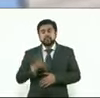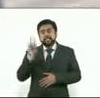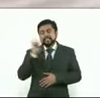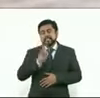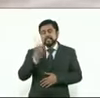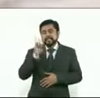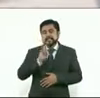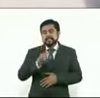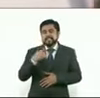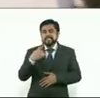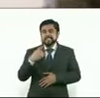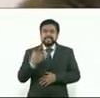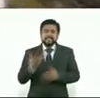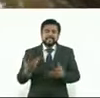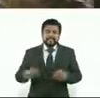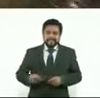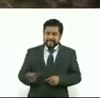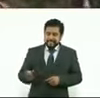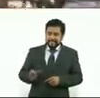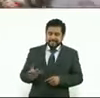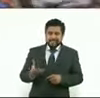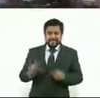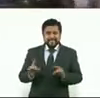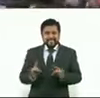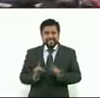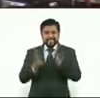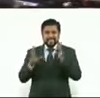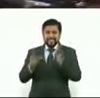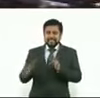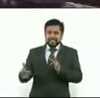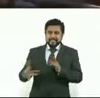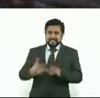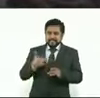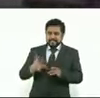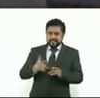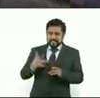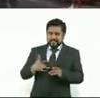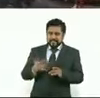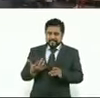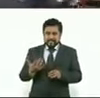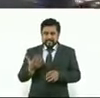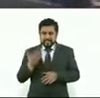puede recuperar de esa molestia que le dio a Darío.